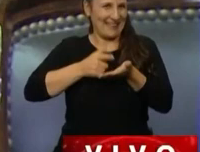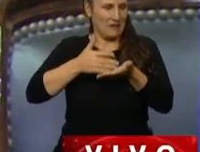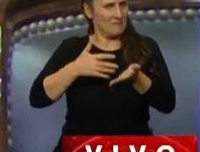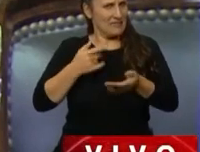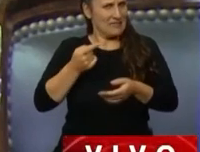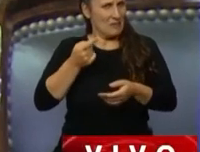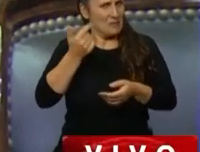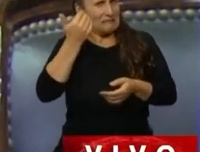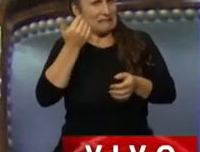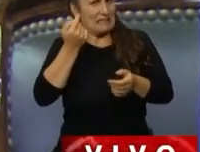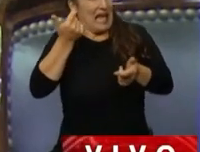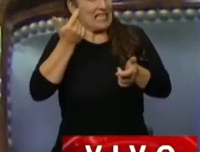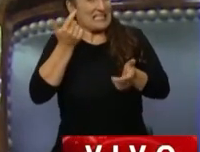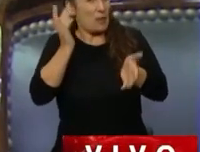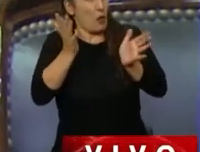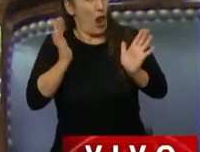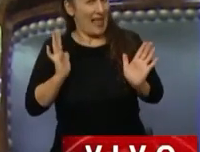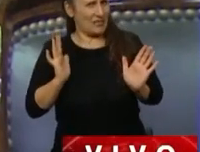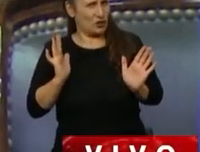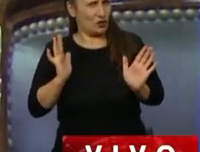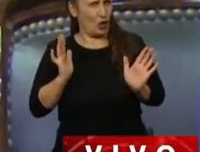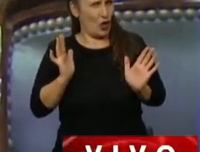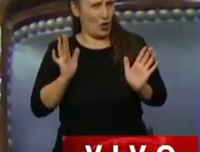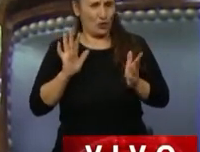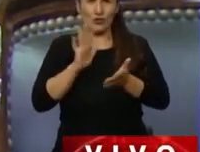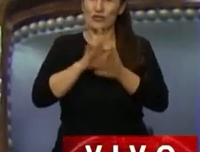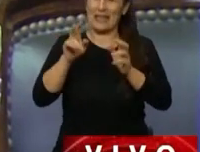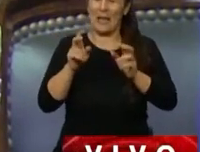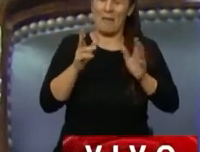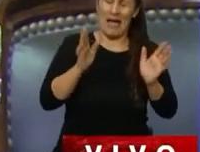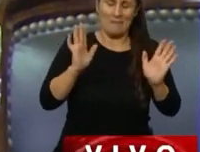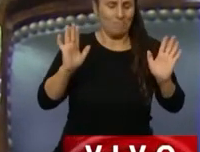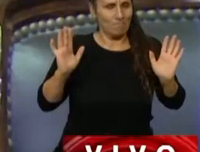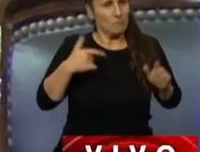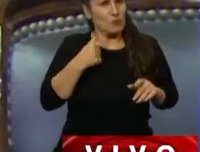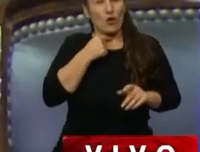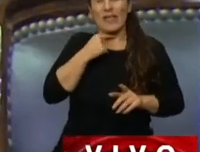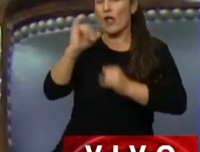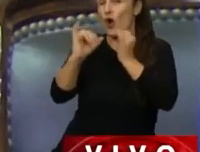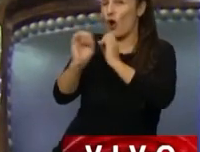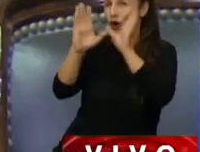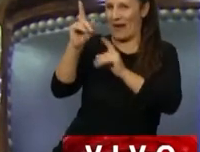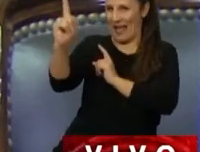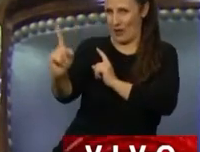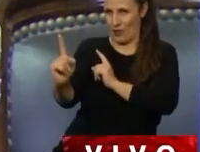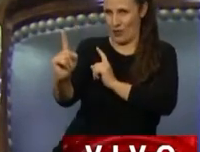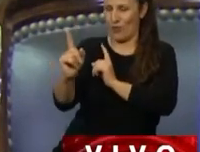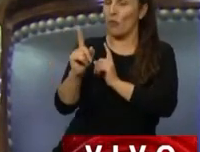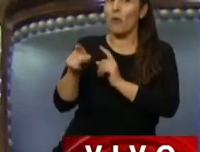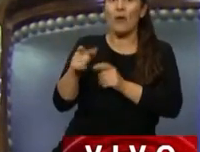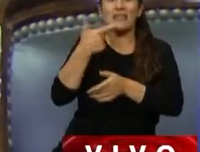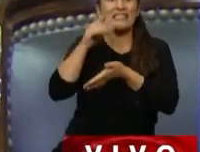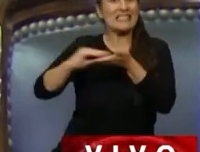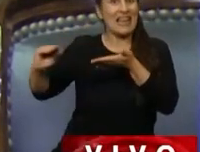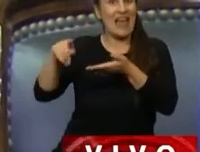violencia, provocando, intentando desviar el debate. Y quiero hacerle algunas aclaraciones. En primer lugar, cuando el